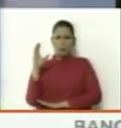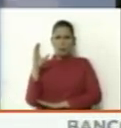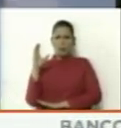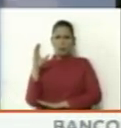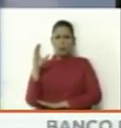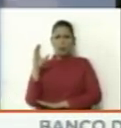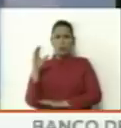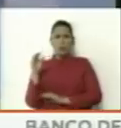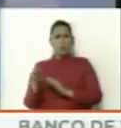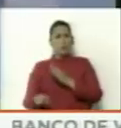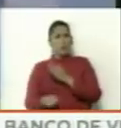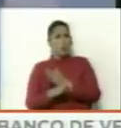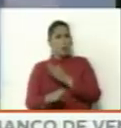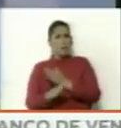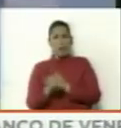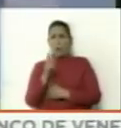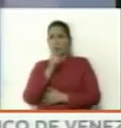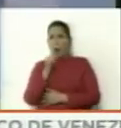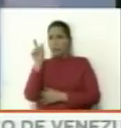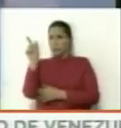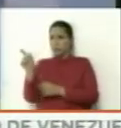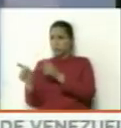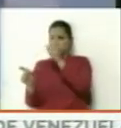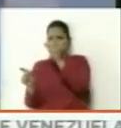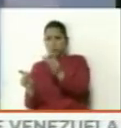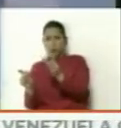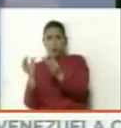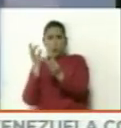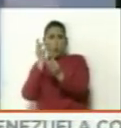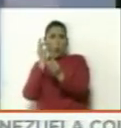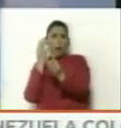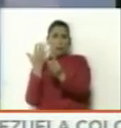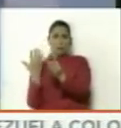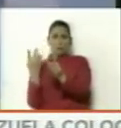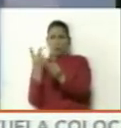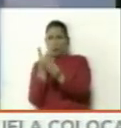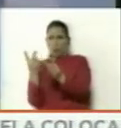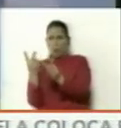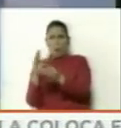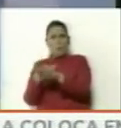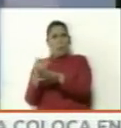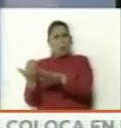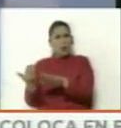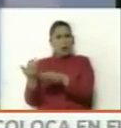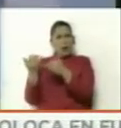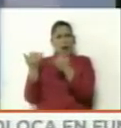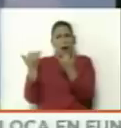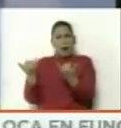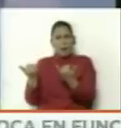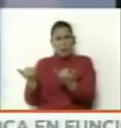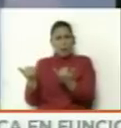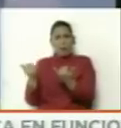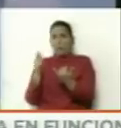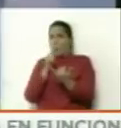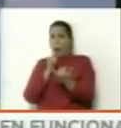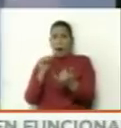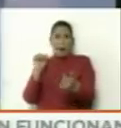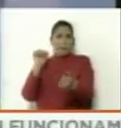todavía no ha identificado a estas señoras? ¿Por qué razón aún no las ha